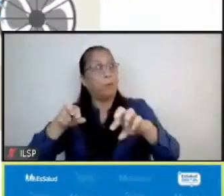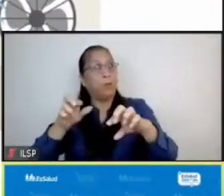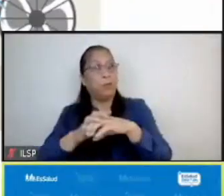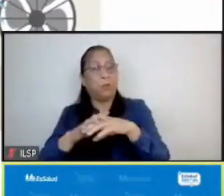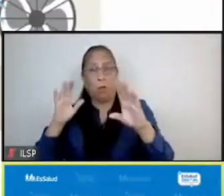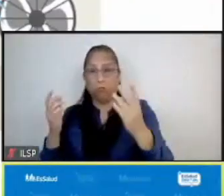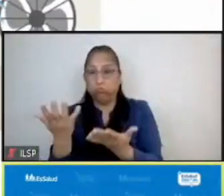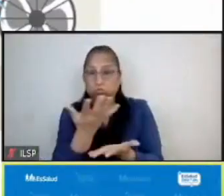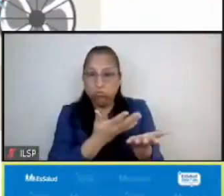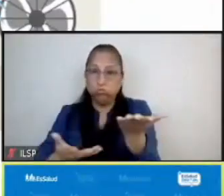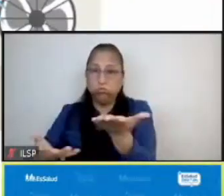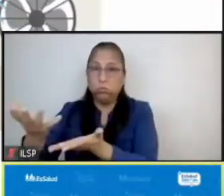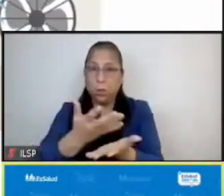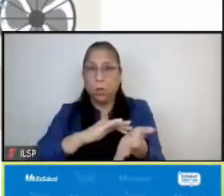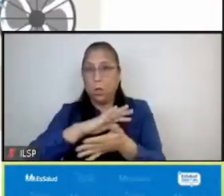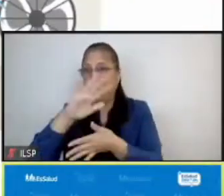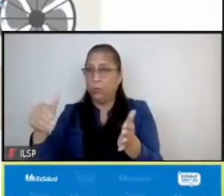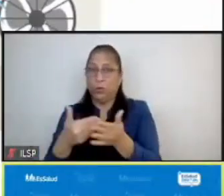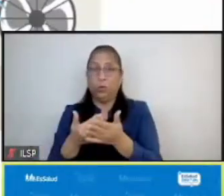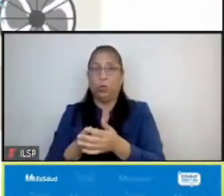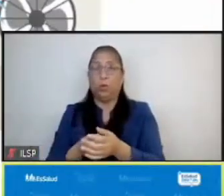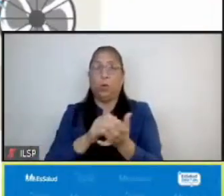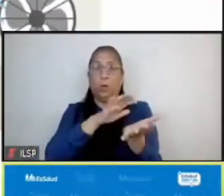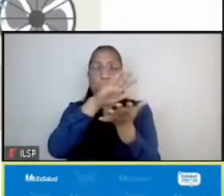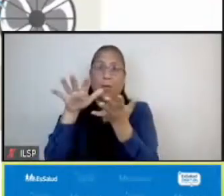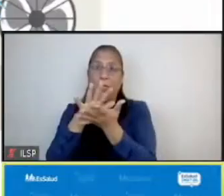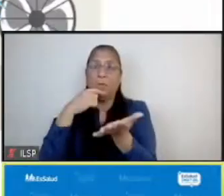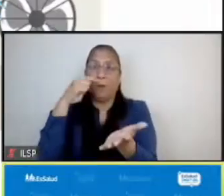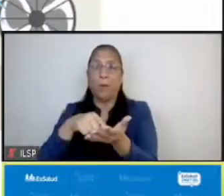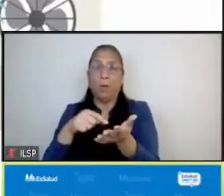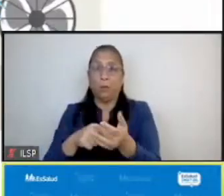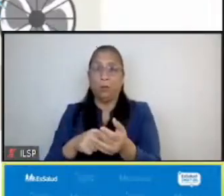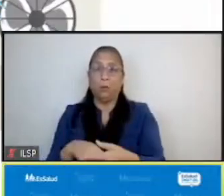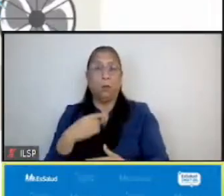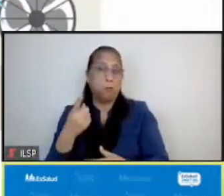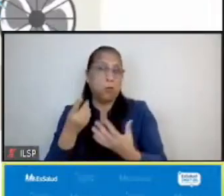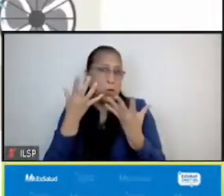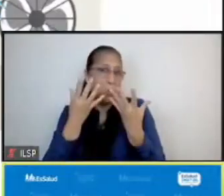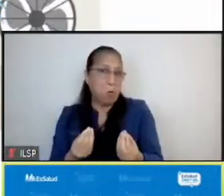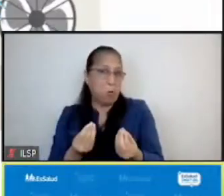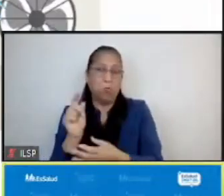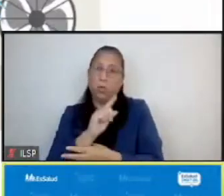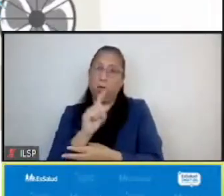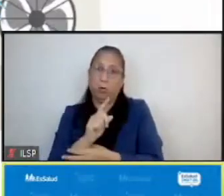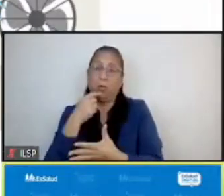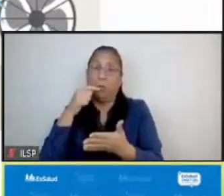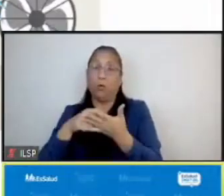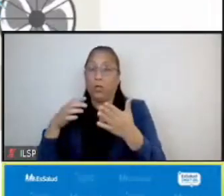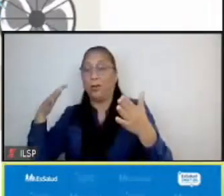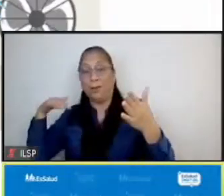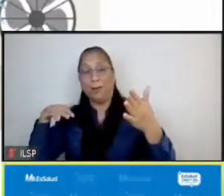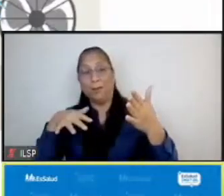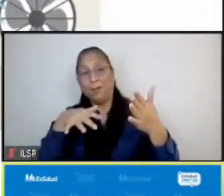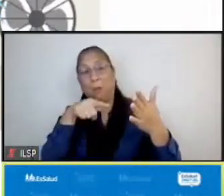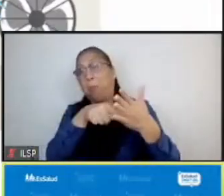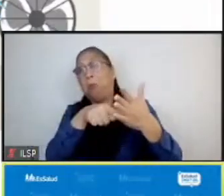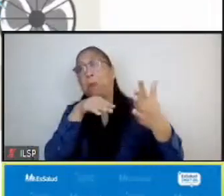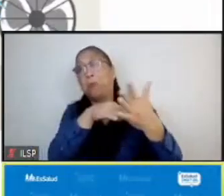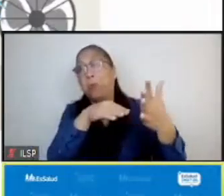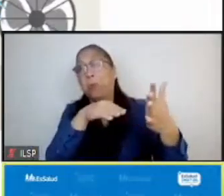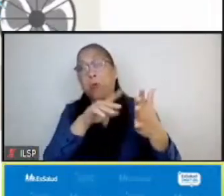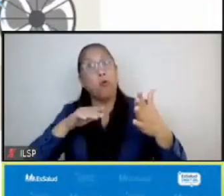de todo el volumen de aire que está dentro. Puede que haya un poco, pero no va a ser tanto porque el aire que entra no va a permitir que salga. Entonces